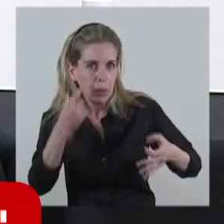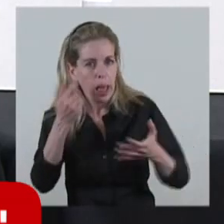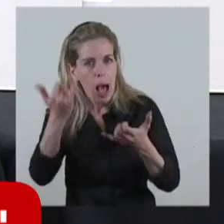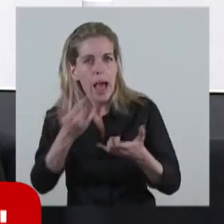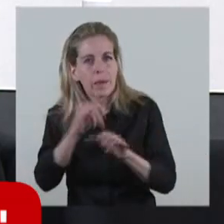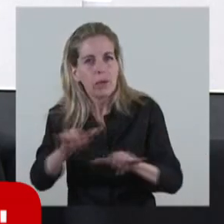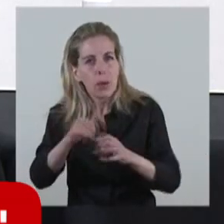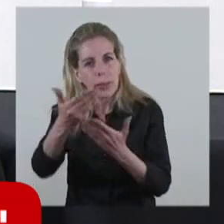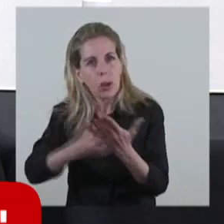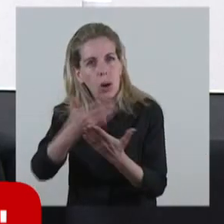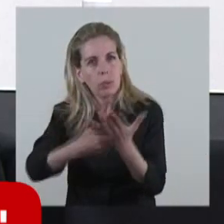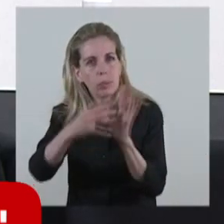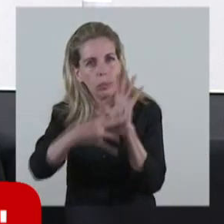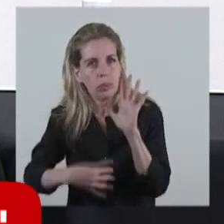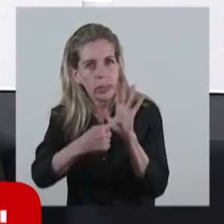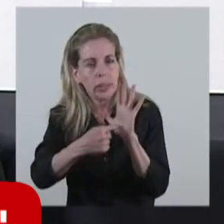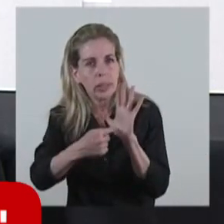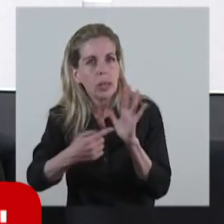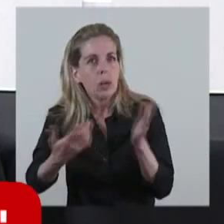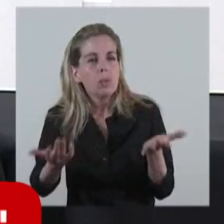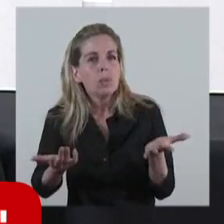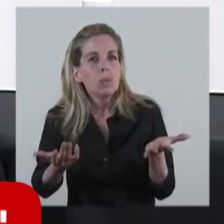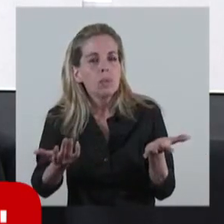registros que todavía sostienen